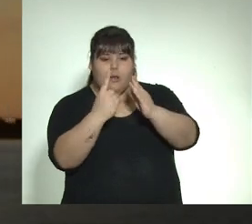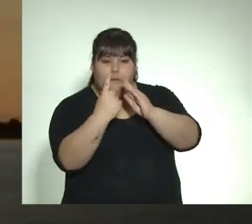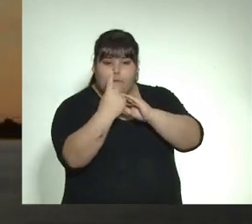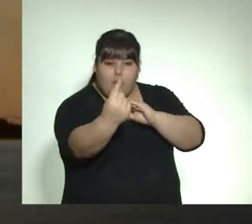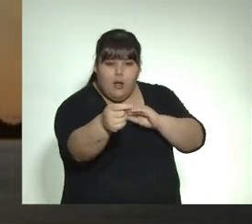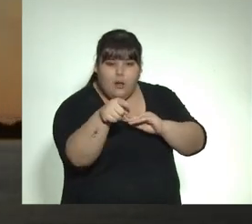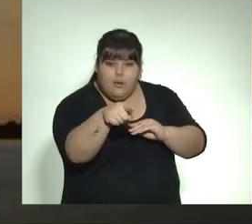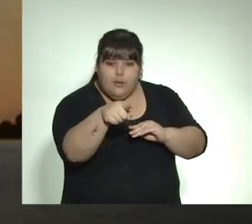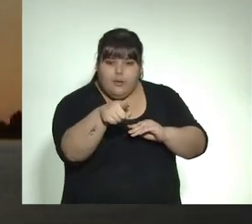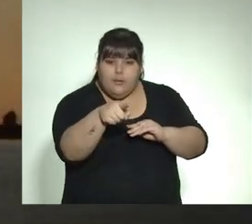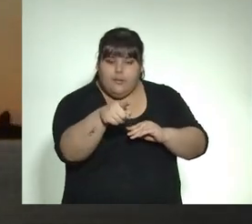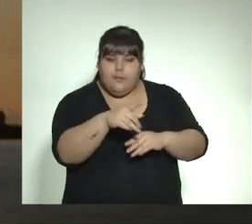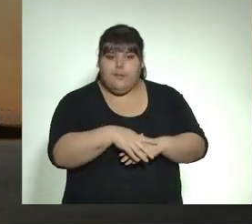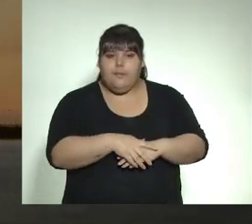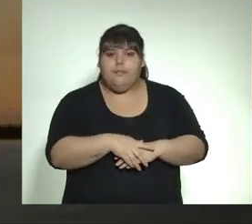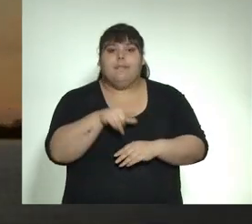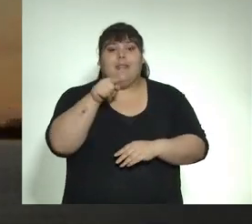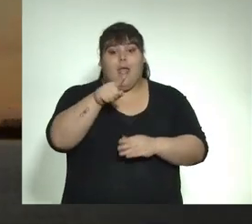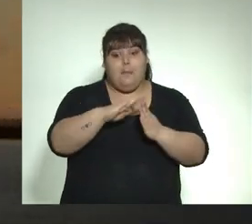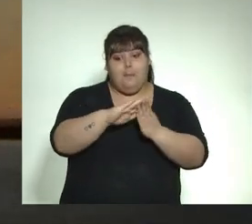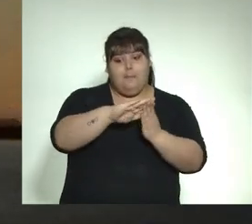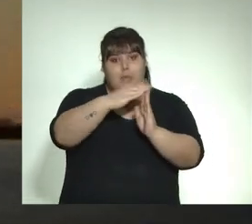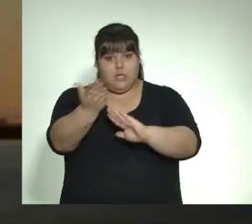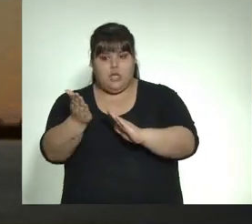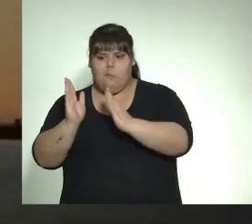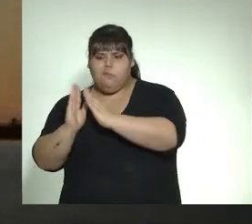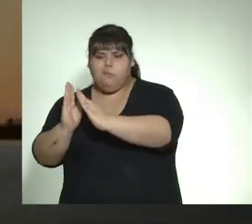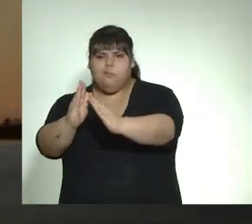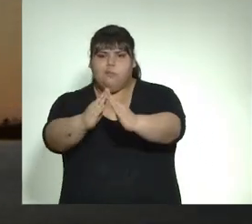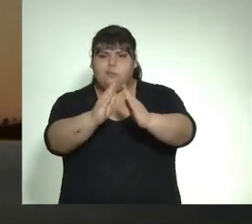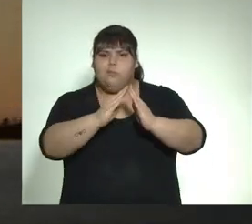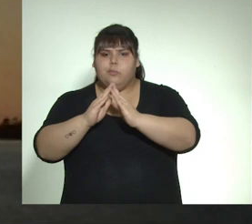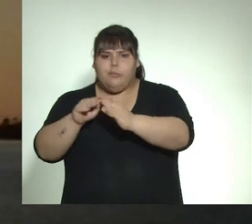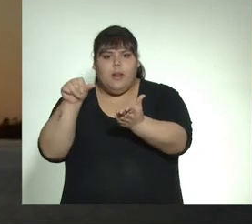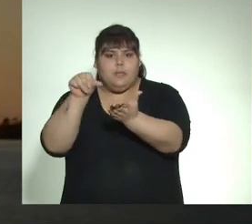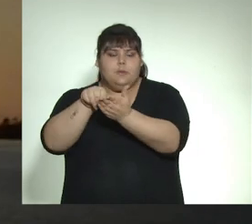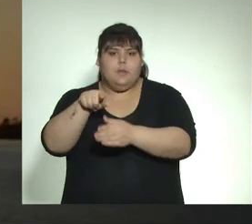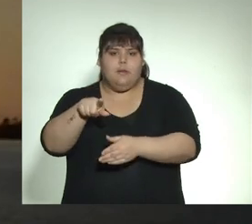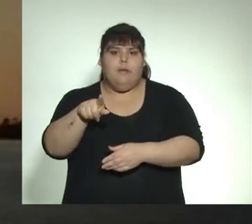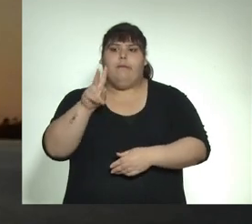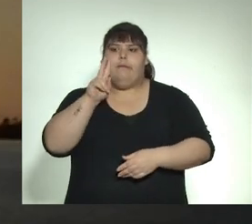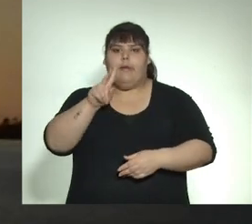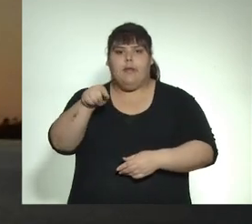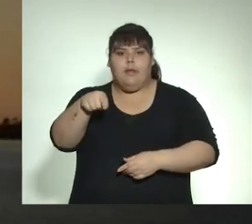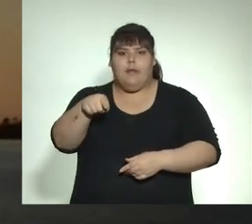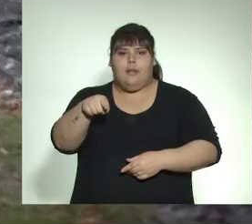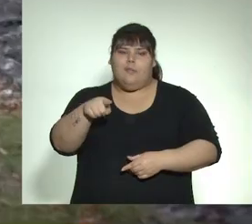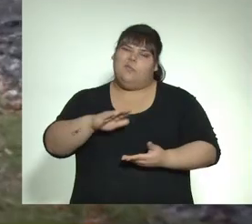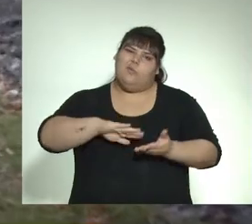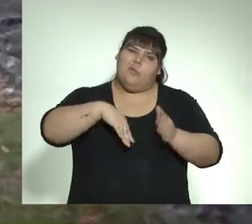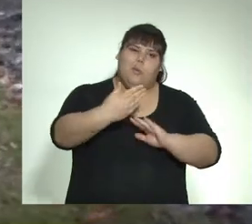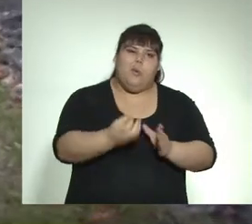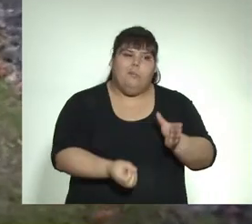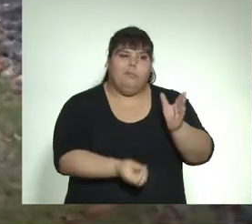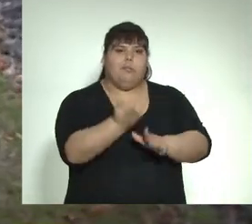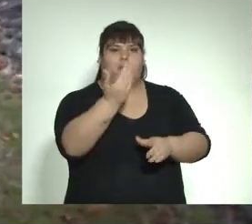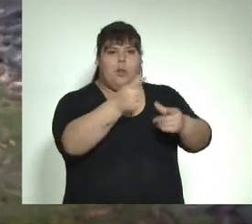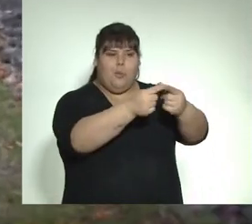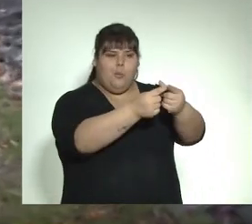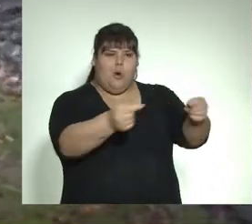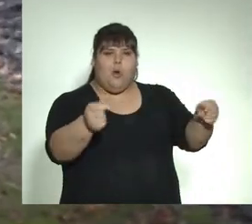más retiradas que estaban de la ciudad. De ahí para allá era todo lo que era ciudad. Vos fijate que, bueno, después se construyó